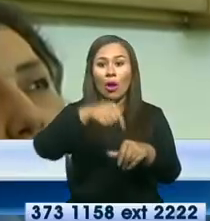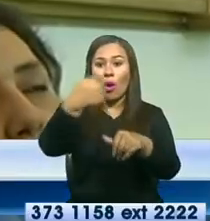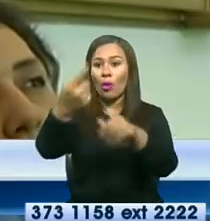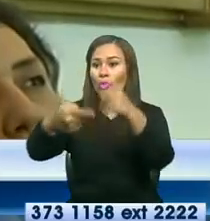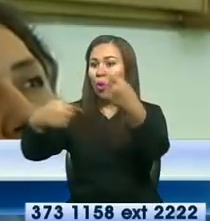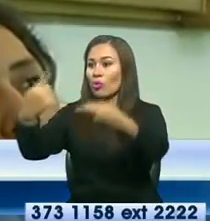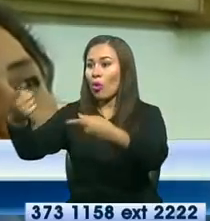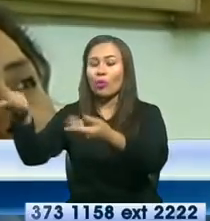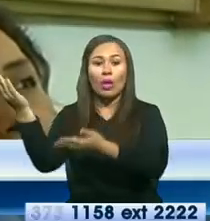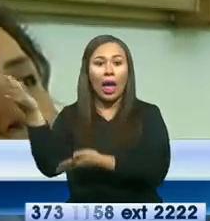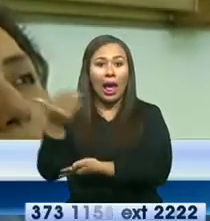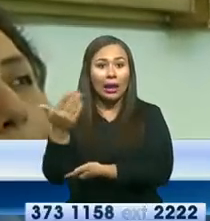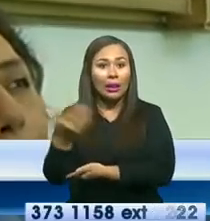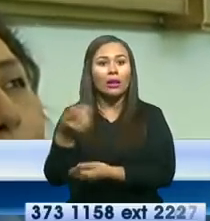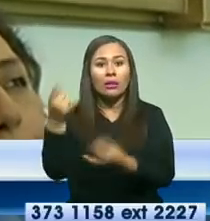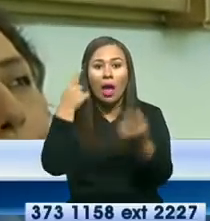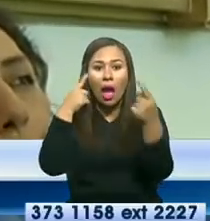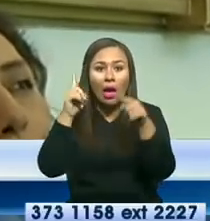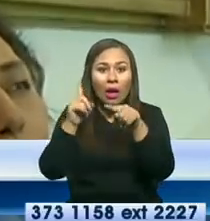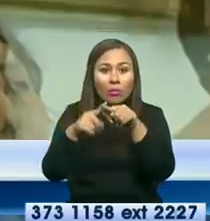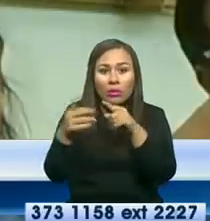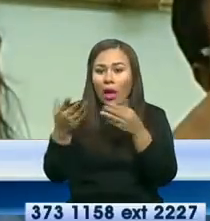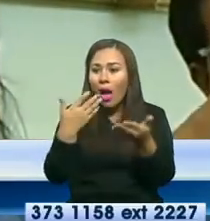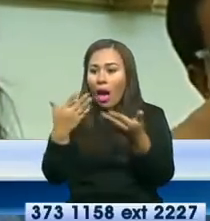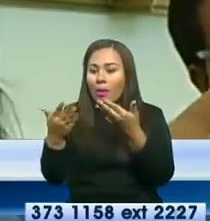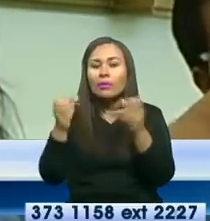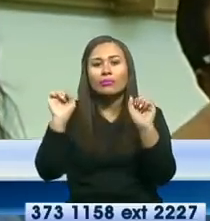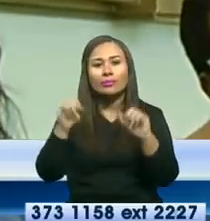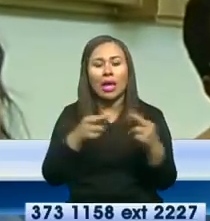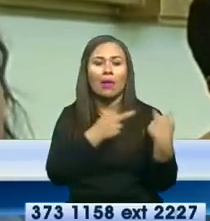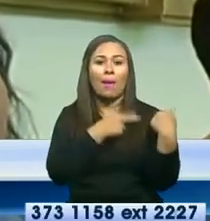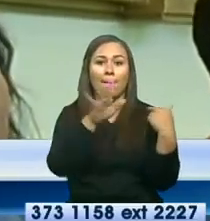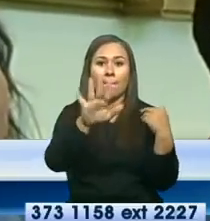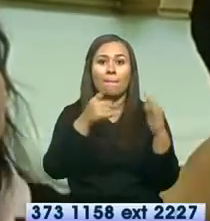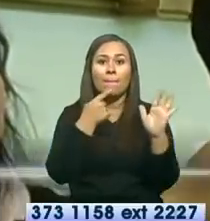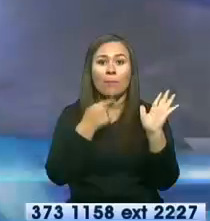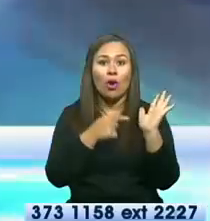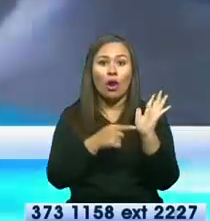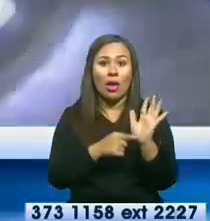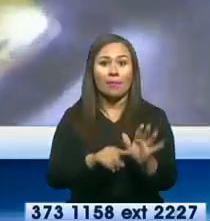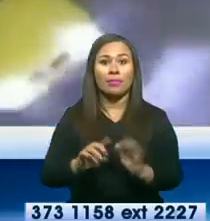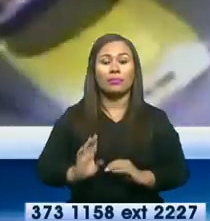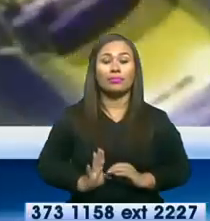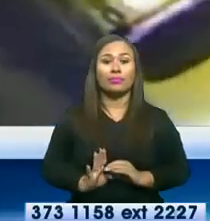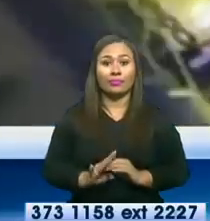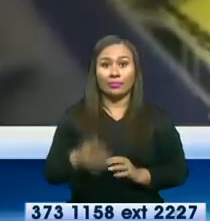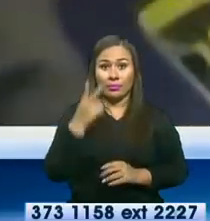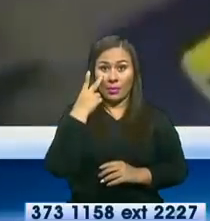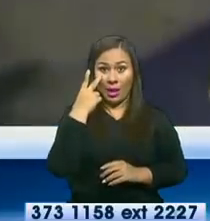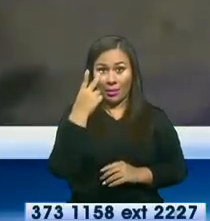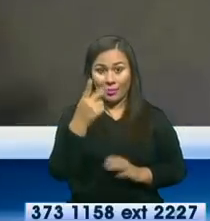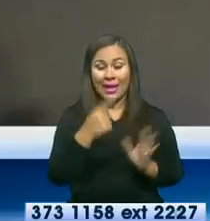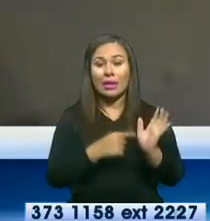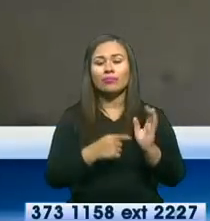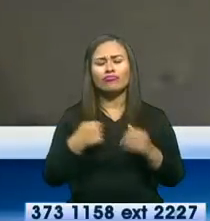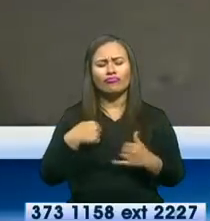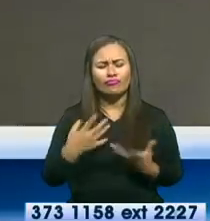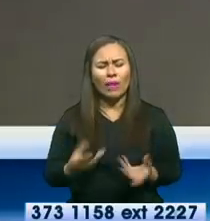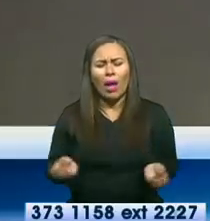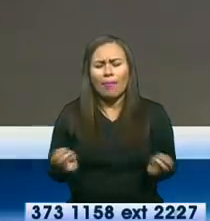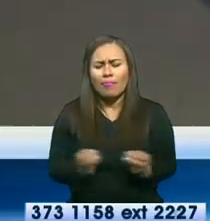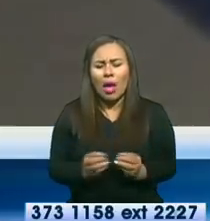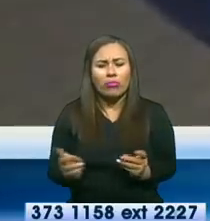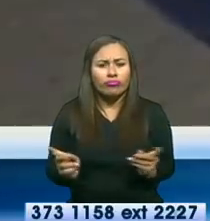poder delinear una estrategia de acuerdo a las competencias. Un ejemplo de ponernos de acuerdo en algo tan sencillo, ¿no? De ser eficientes. Hay en